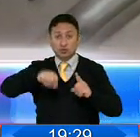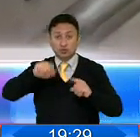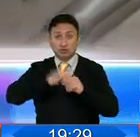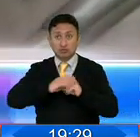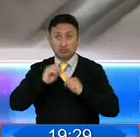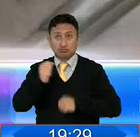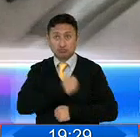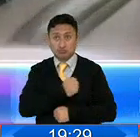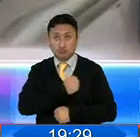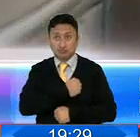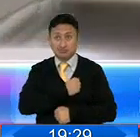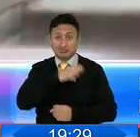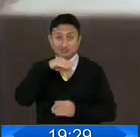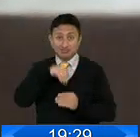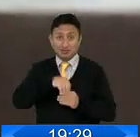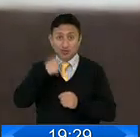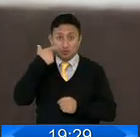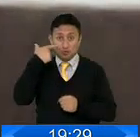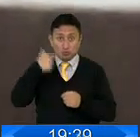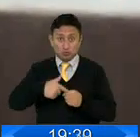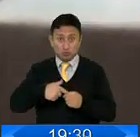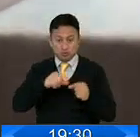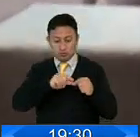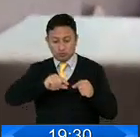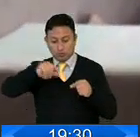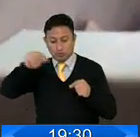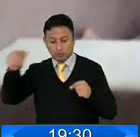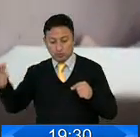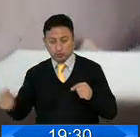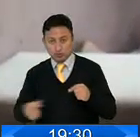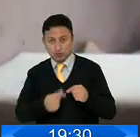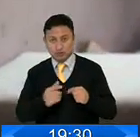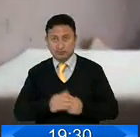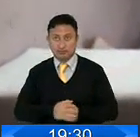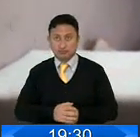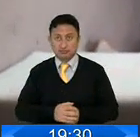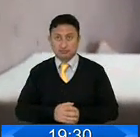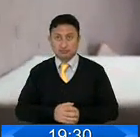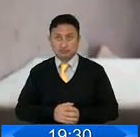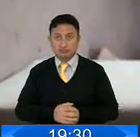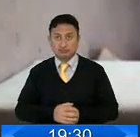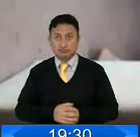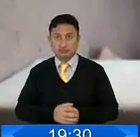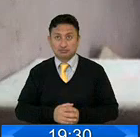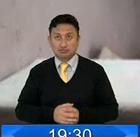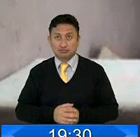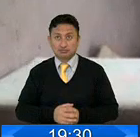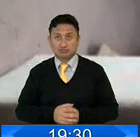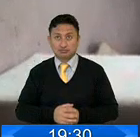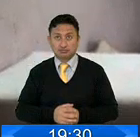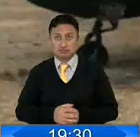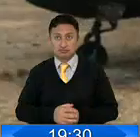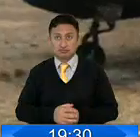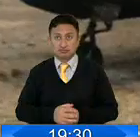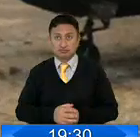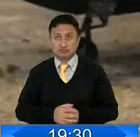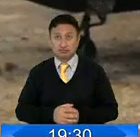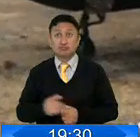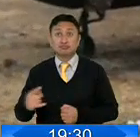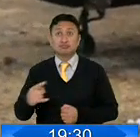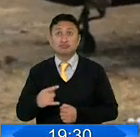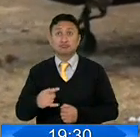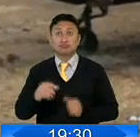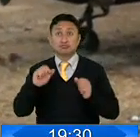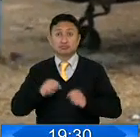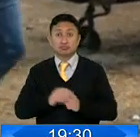abastecimiento desde el interior del combustible hacia sus alas, donde tiene los compartimentos de combustible. La avioneta